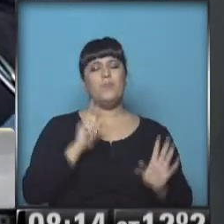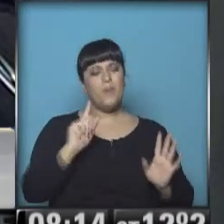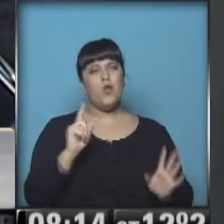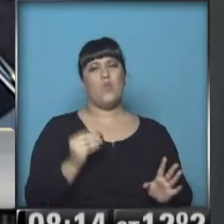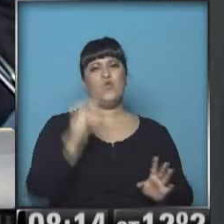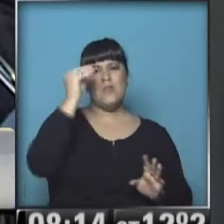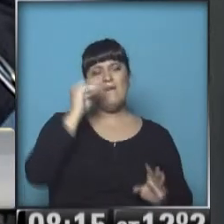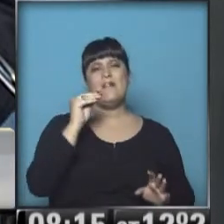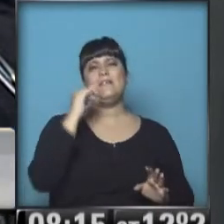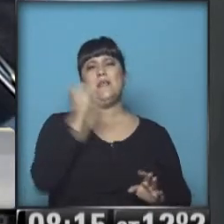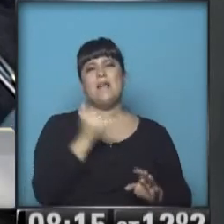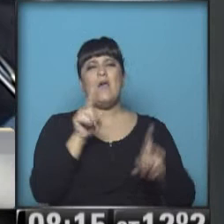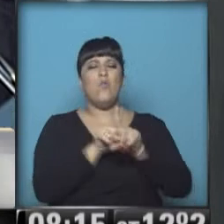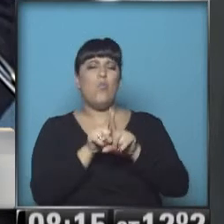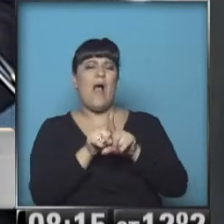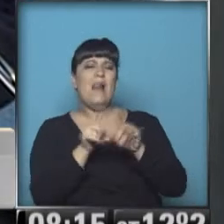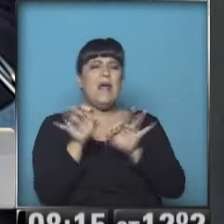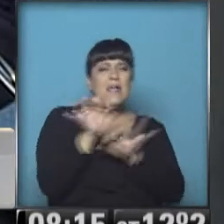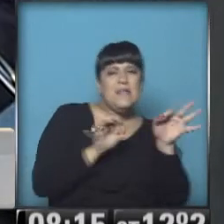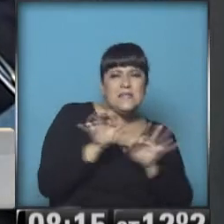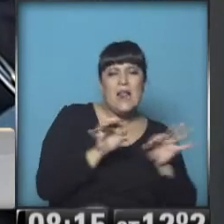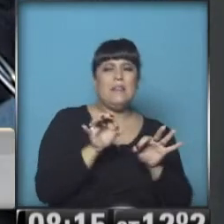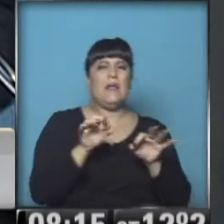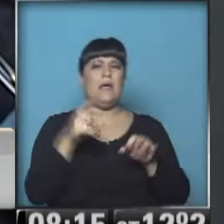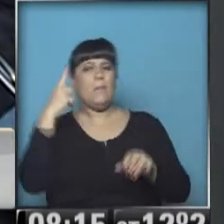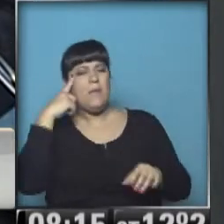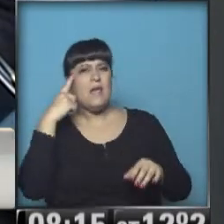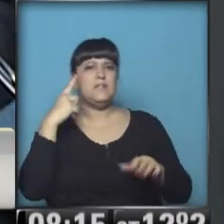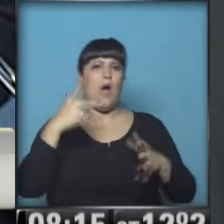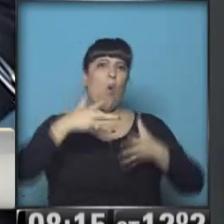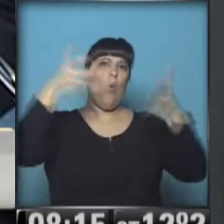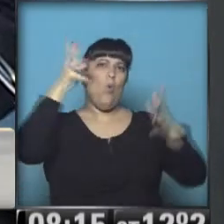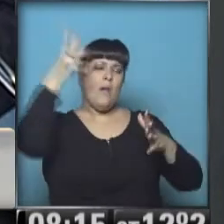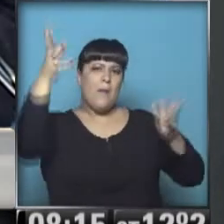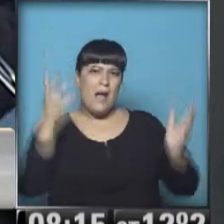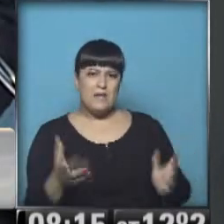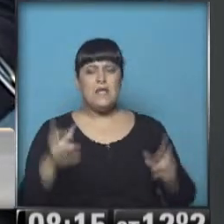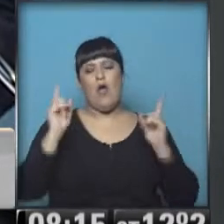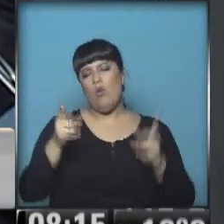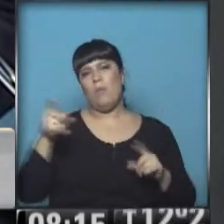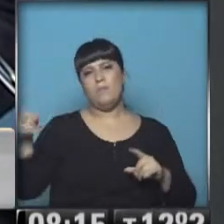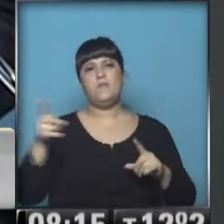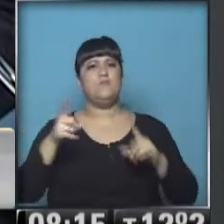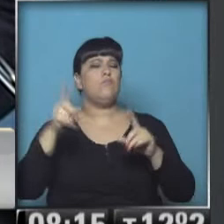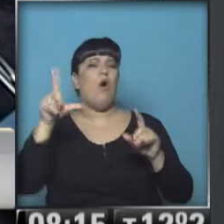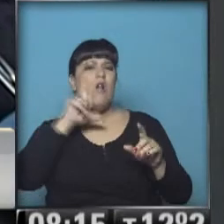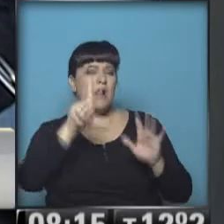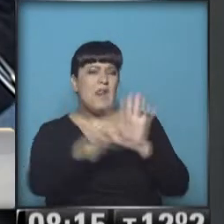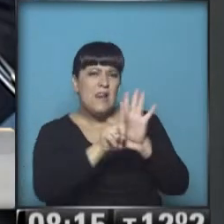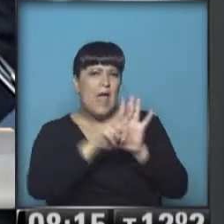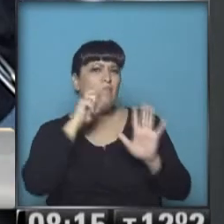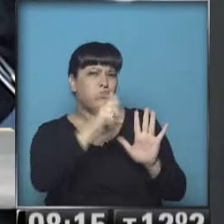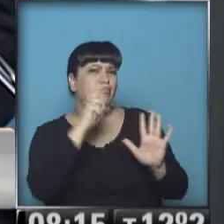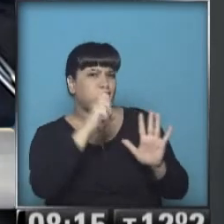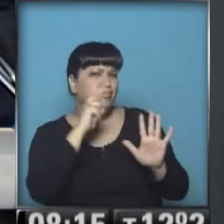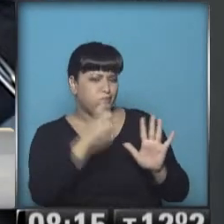una estrategia de generación de cortina de humo por parte de aquellos quienes incumplen sistemáticamente la ley y